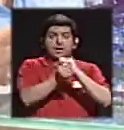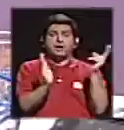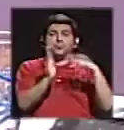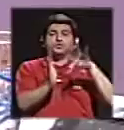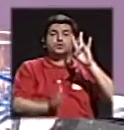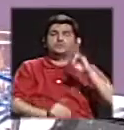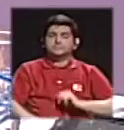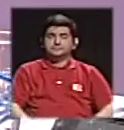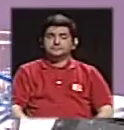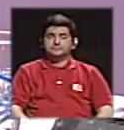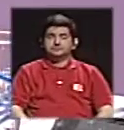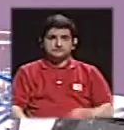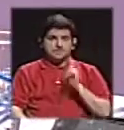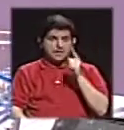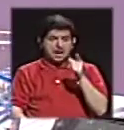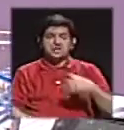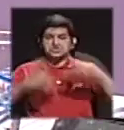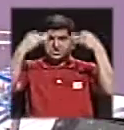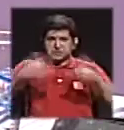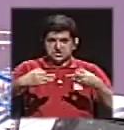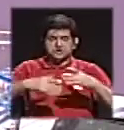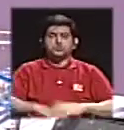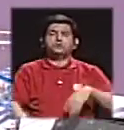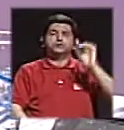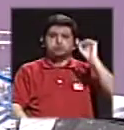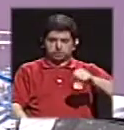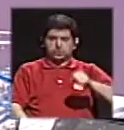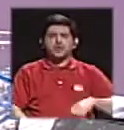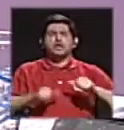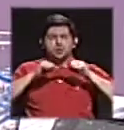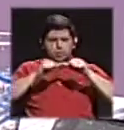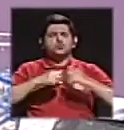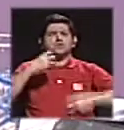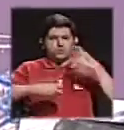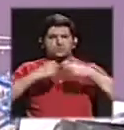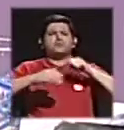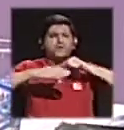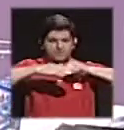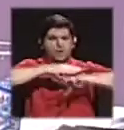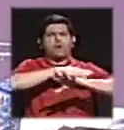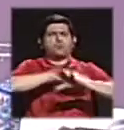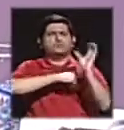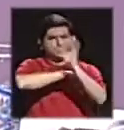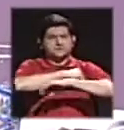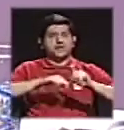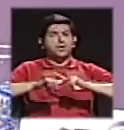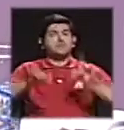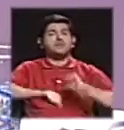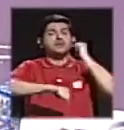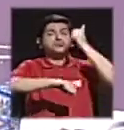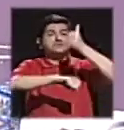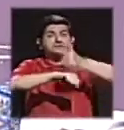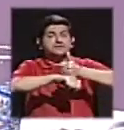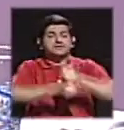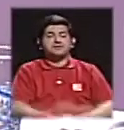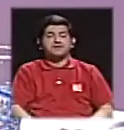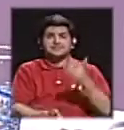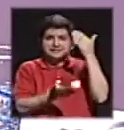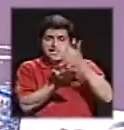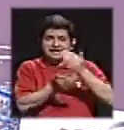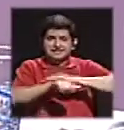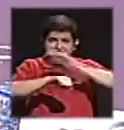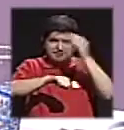2007 en la cual se decide, bueno, que sí, que sigue existiendo el delito de aborto, pero es lo que se configura cuando se interrumpe un